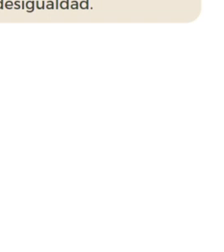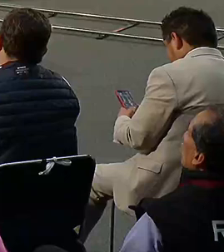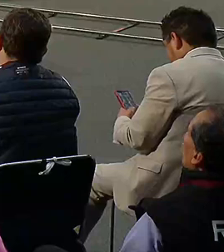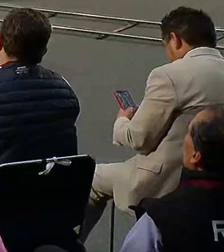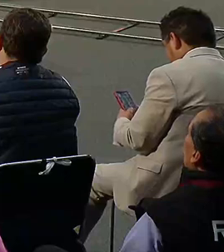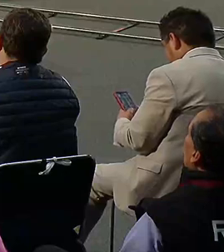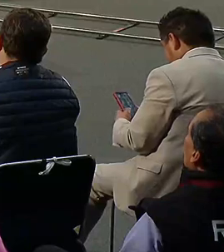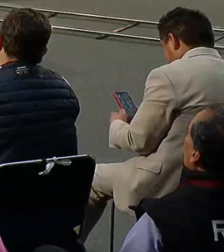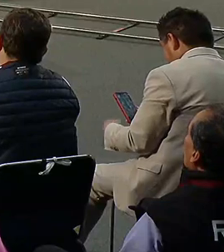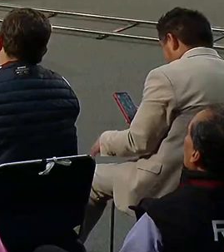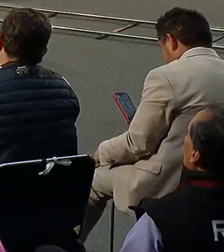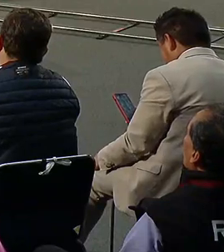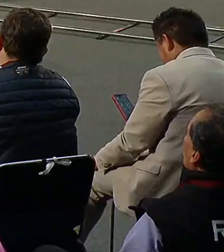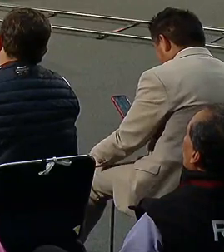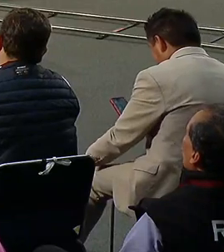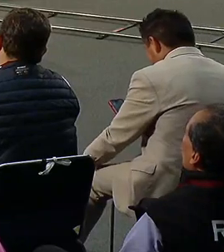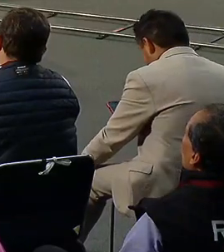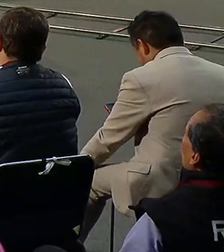también.